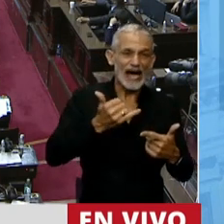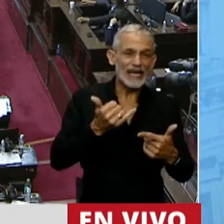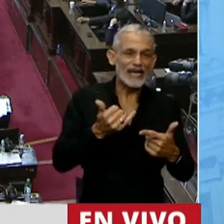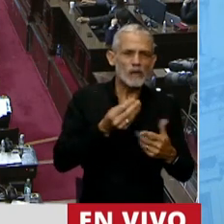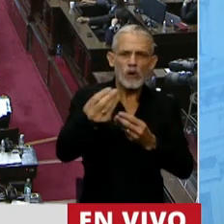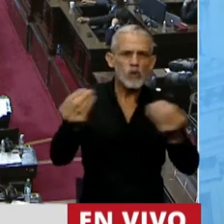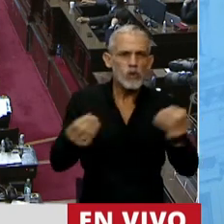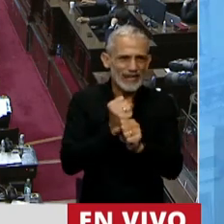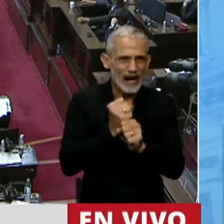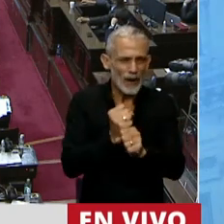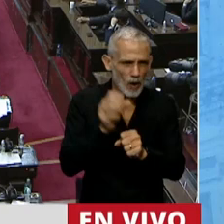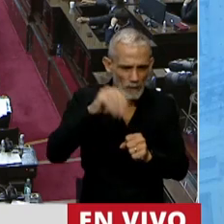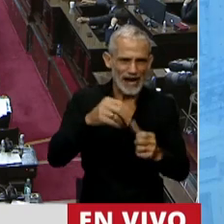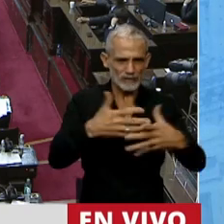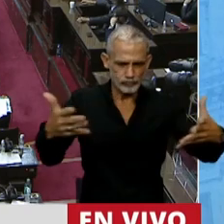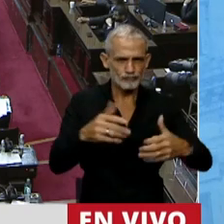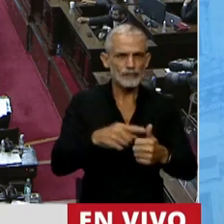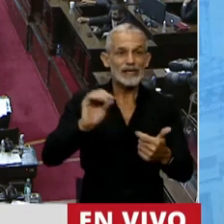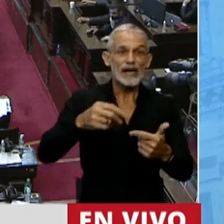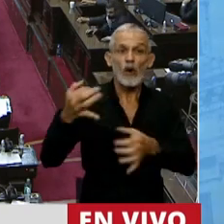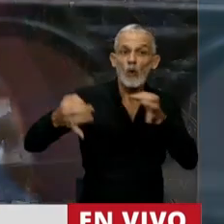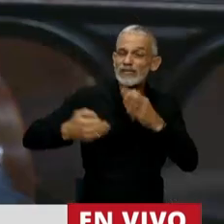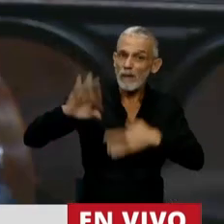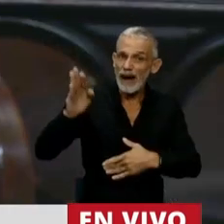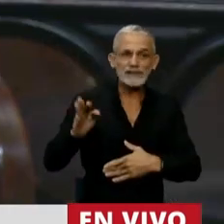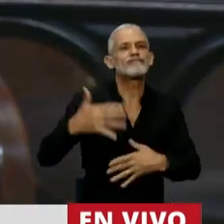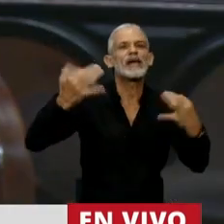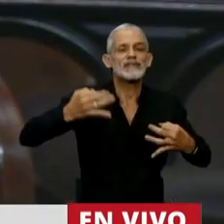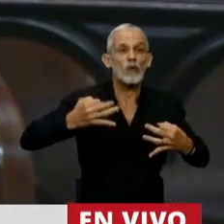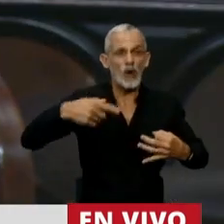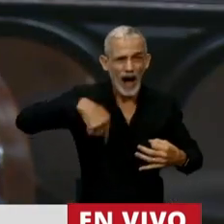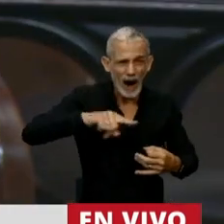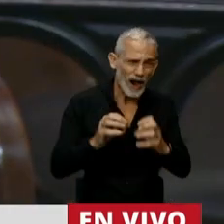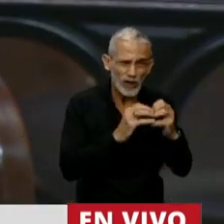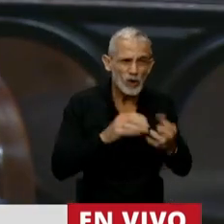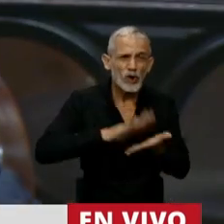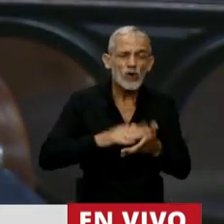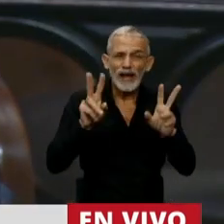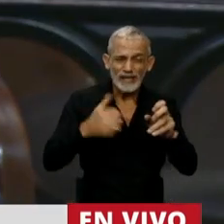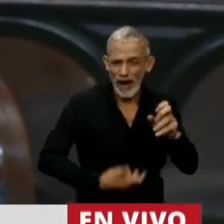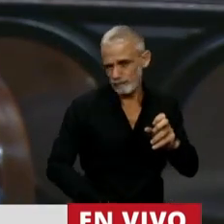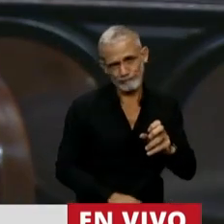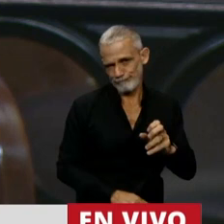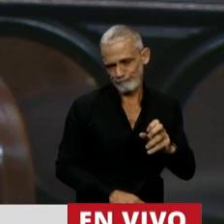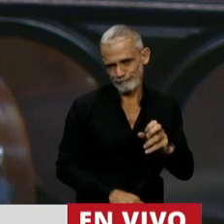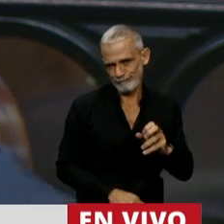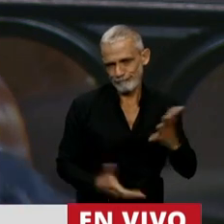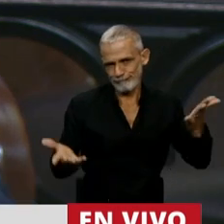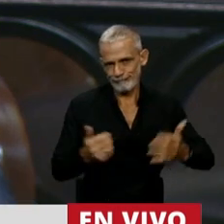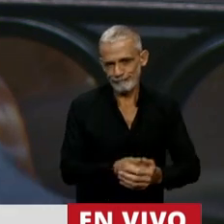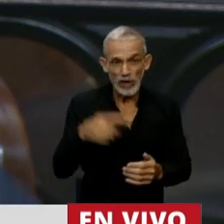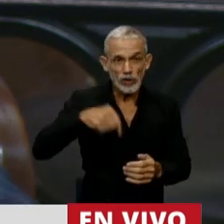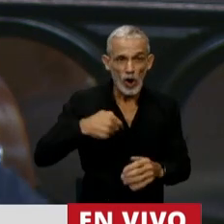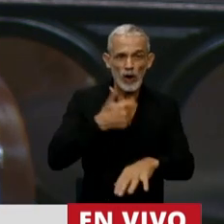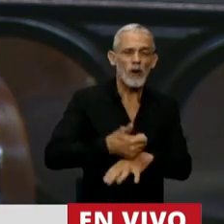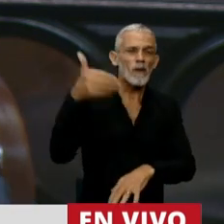más posibilidades de trabajo, si hubiera más justicia, seguramente no estaríamos discutiendo este tema. Por eso, presidente,